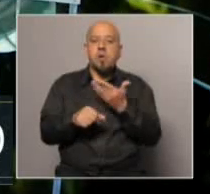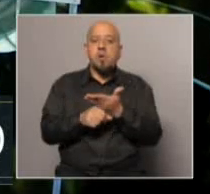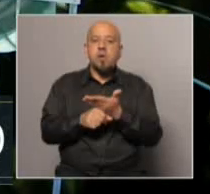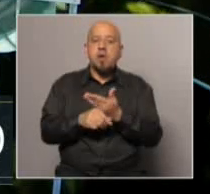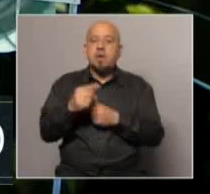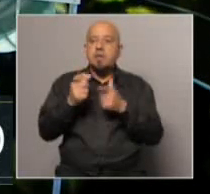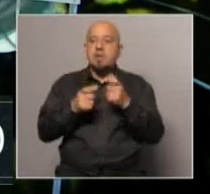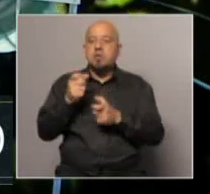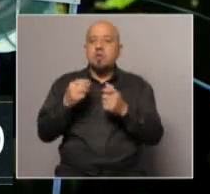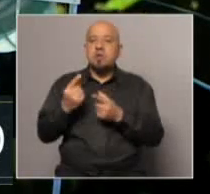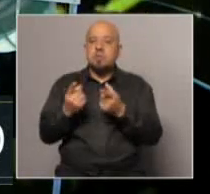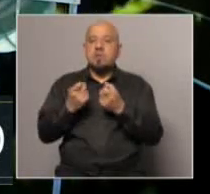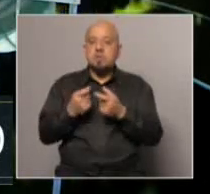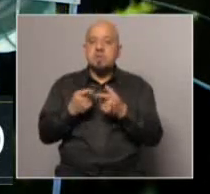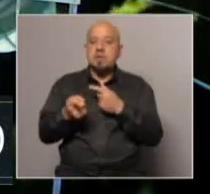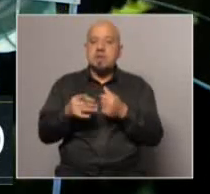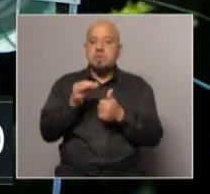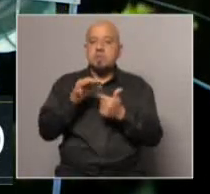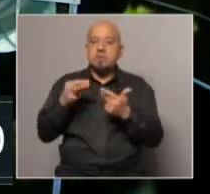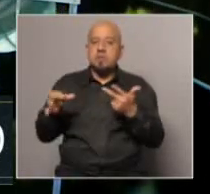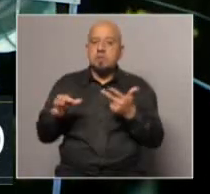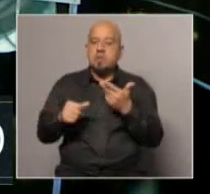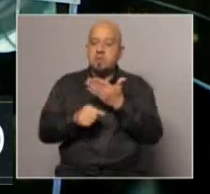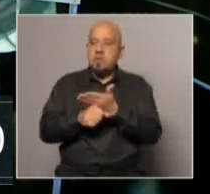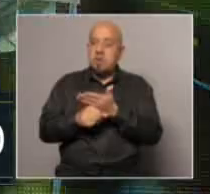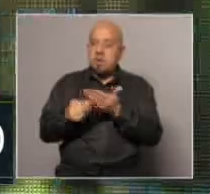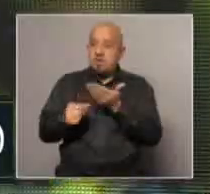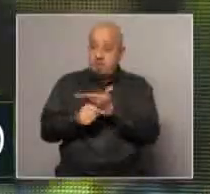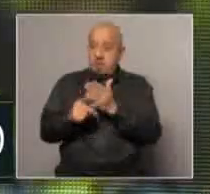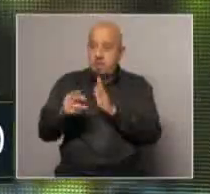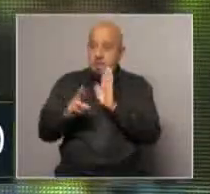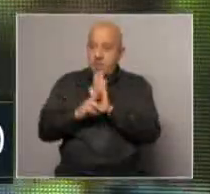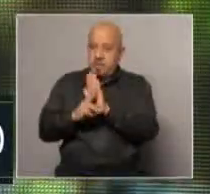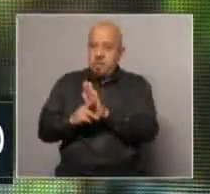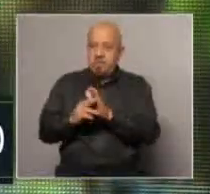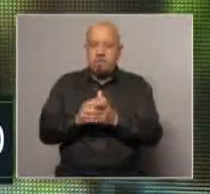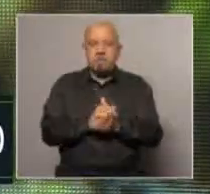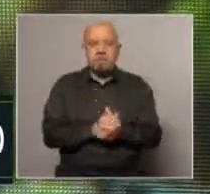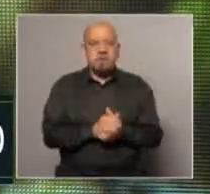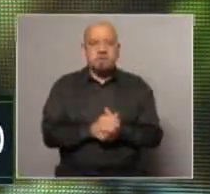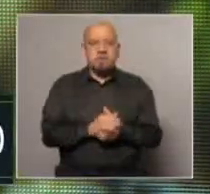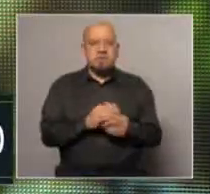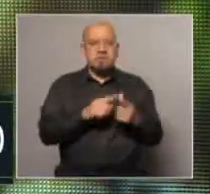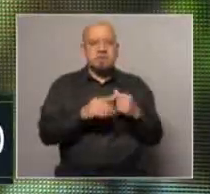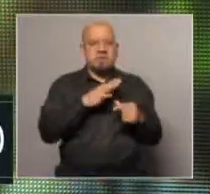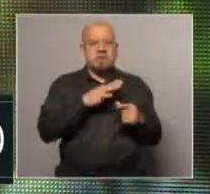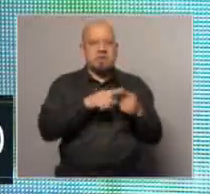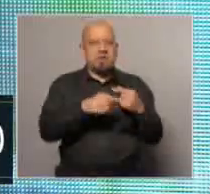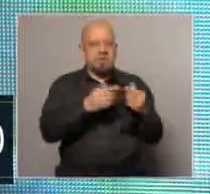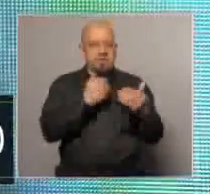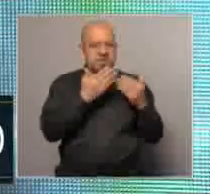un reclamo de los pacientes que necesiten esta sustancia. Sí. ¿Usted va a pedir la reglamentación? Puede ser, en realidad hay que conversar eso.